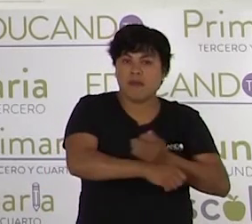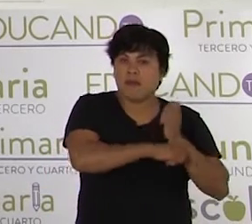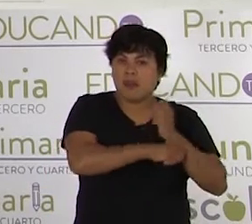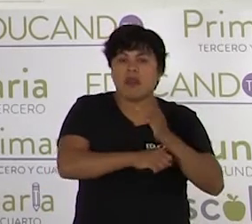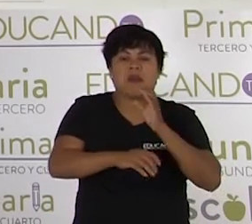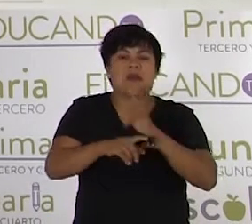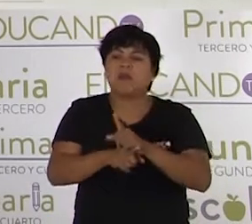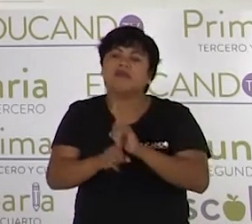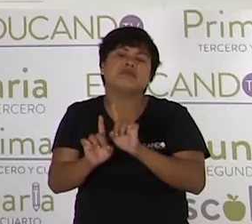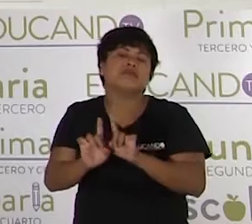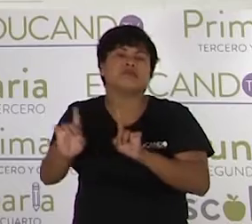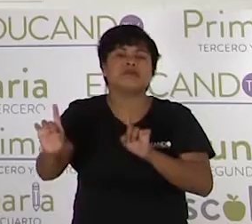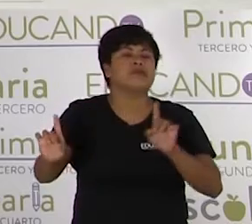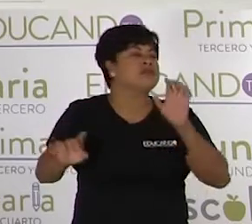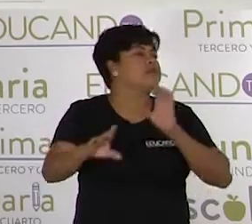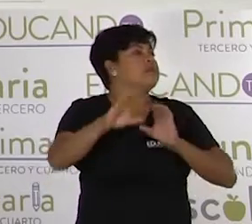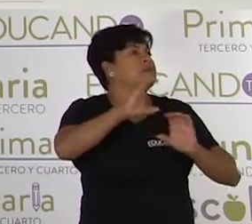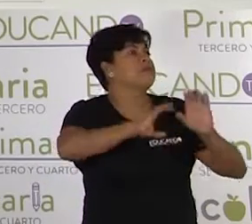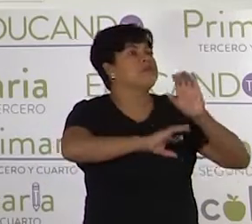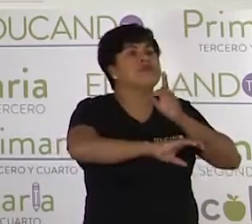una canción.